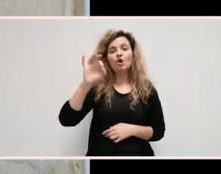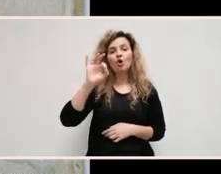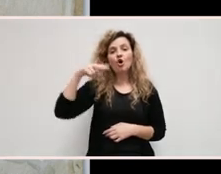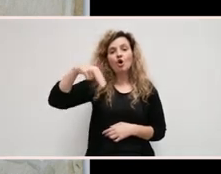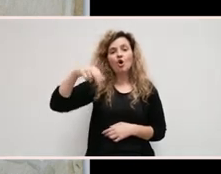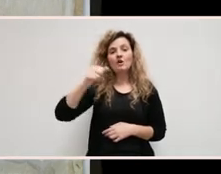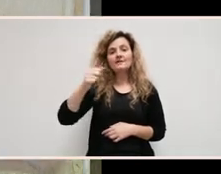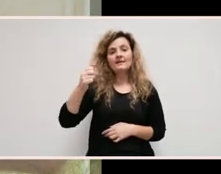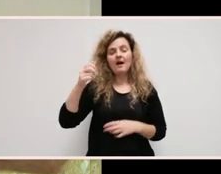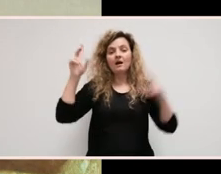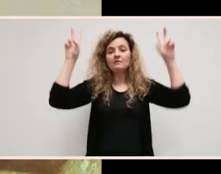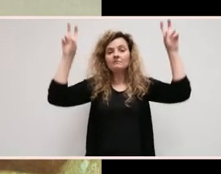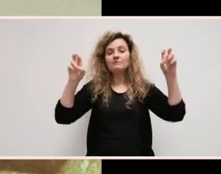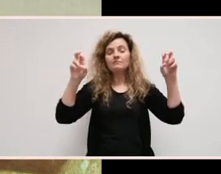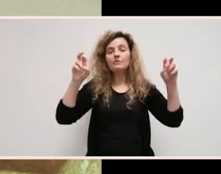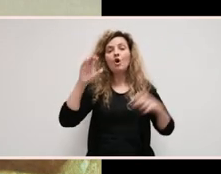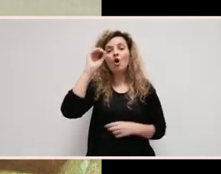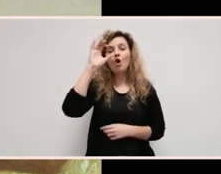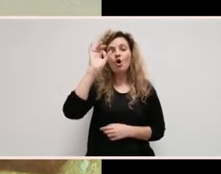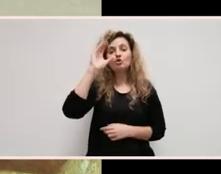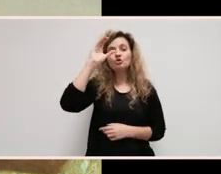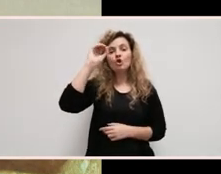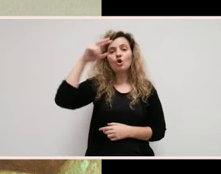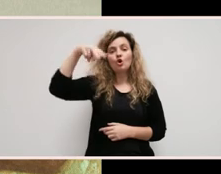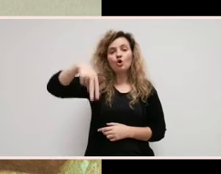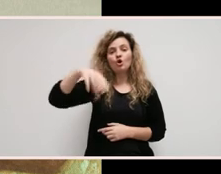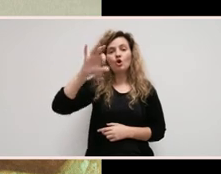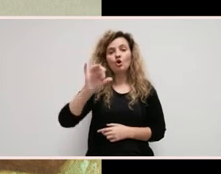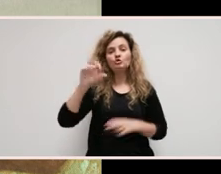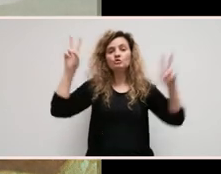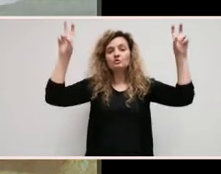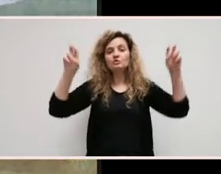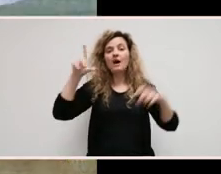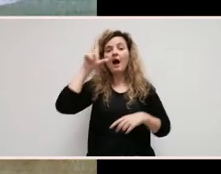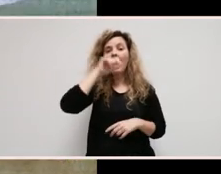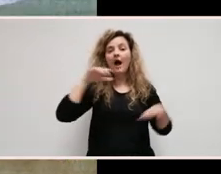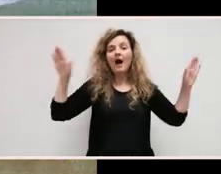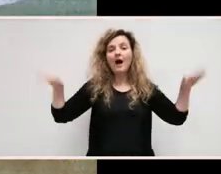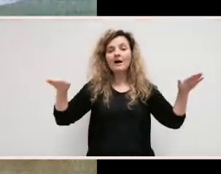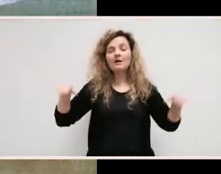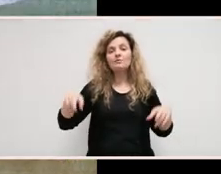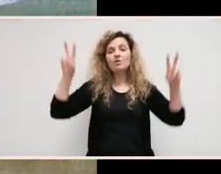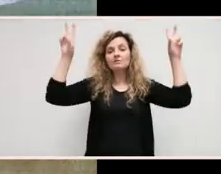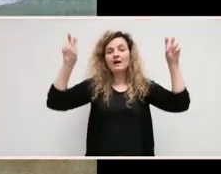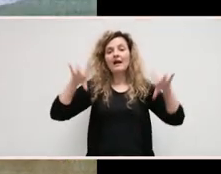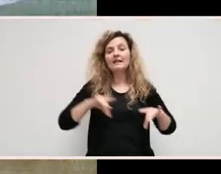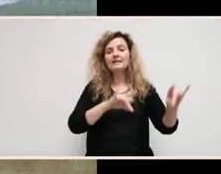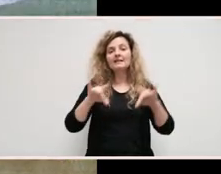O Cego de Taragoña, Os Cons, A